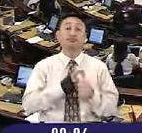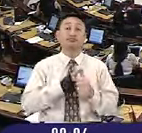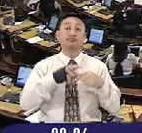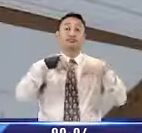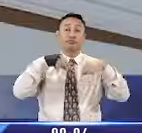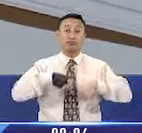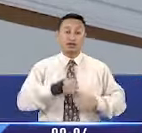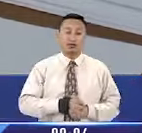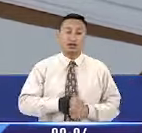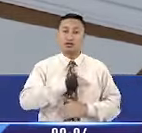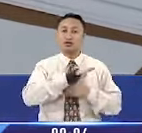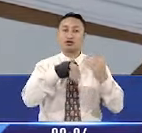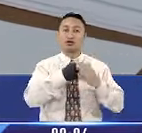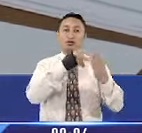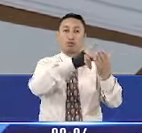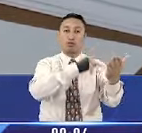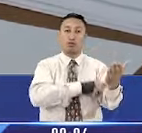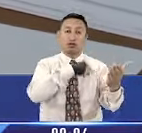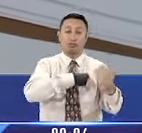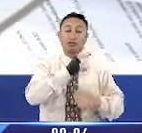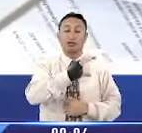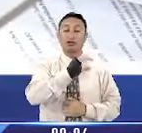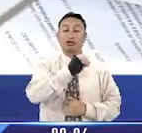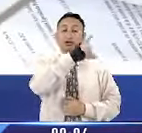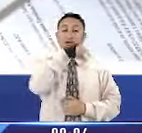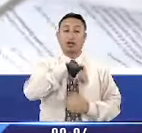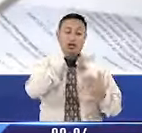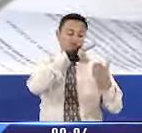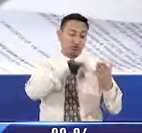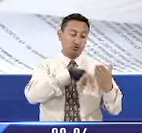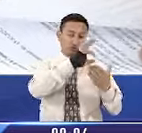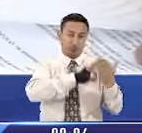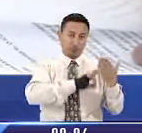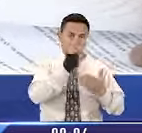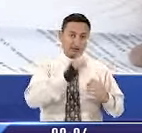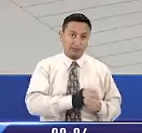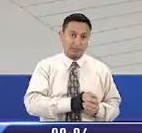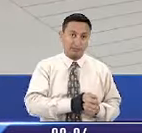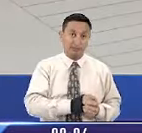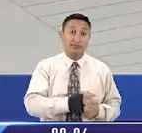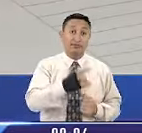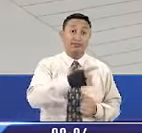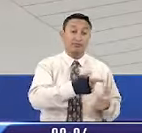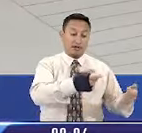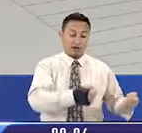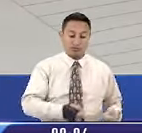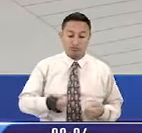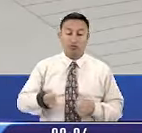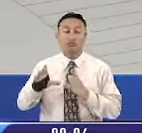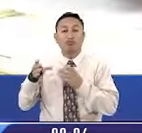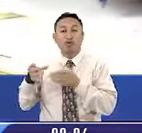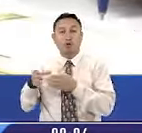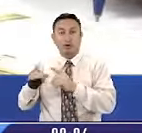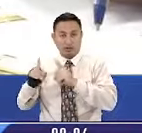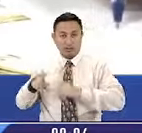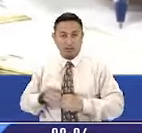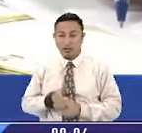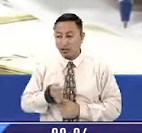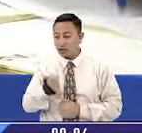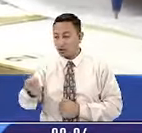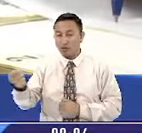deberá procesar estos proyectos en el Consejo de Administración Legislativa, órgano que derivará los proyectos a las